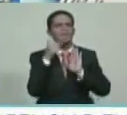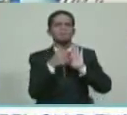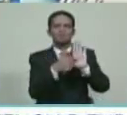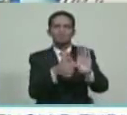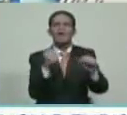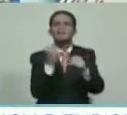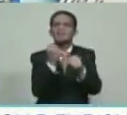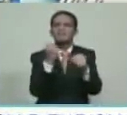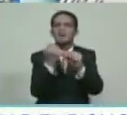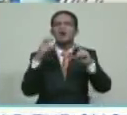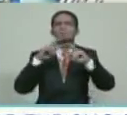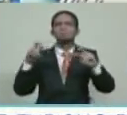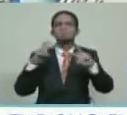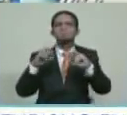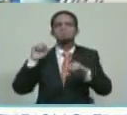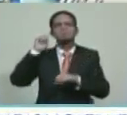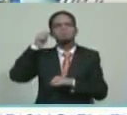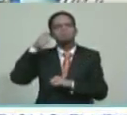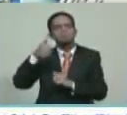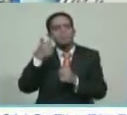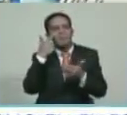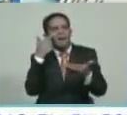investigativo que hemos venido realizando para atacar el